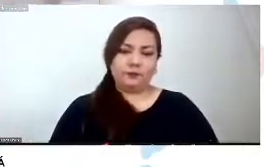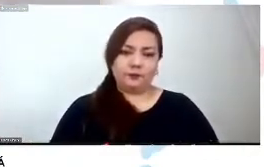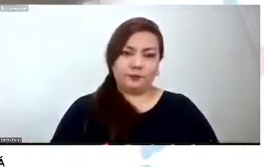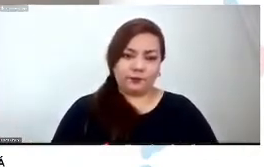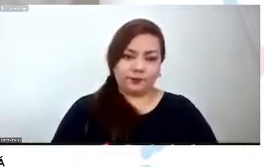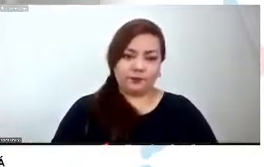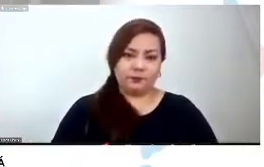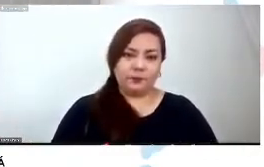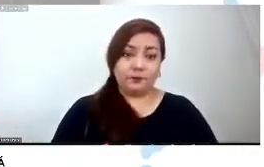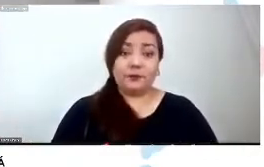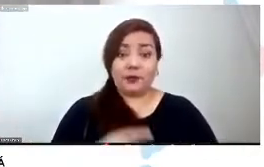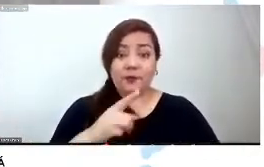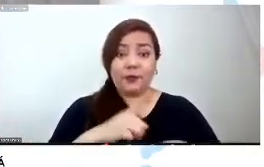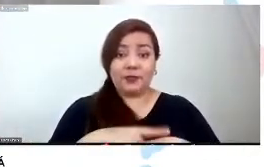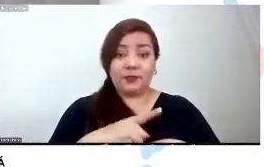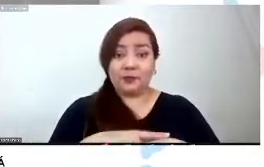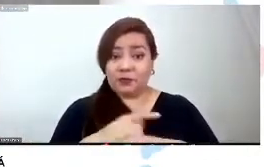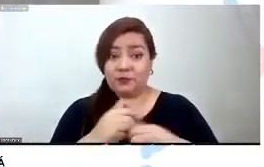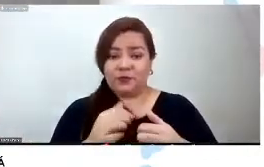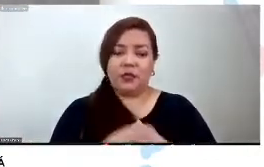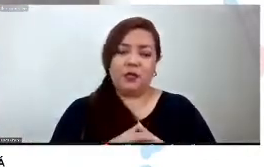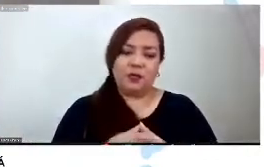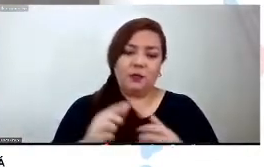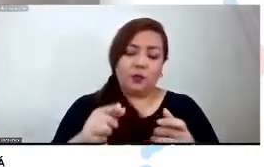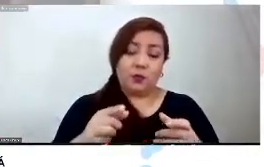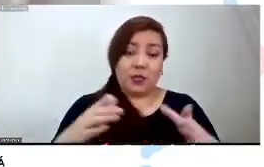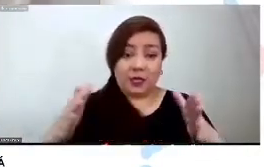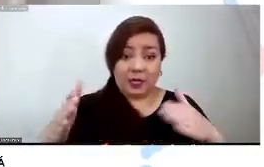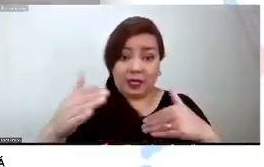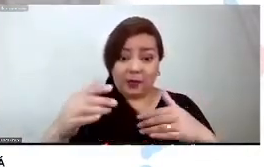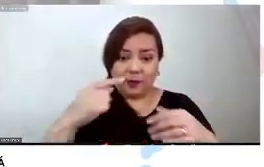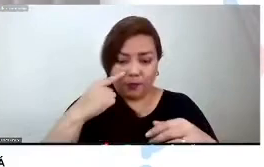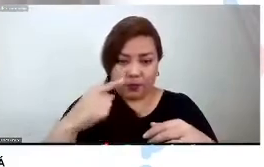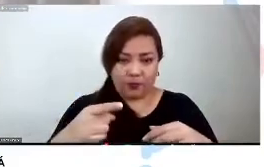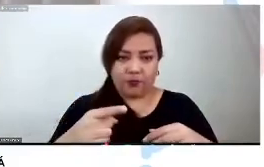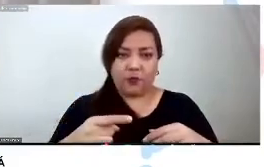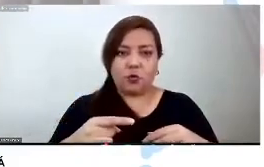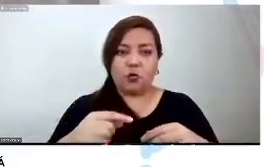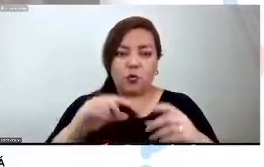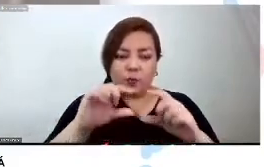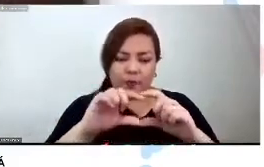Estamos en el tiempo y estas, por ejemplo, tienen que ver con piezas dentales.